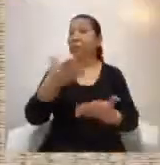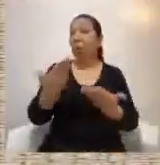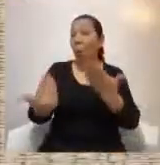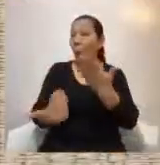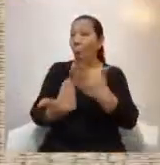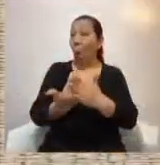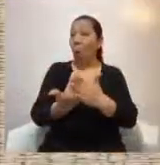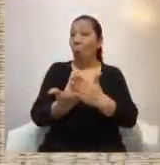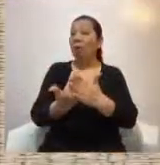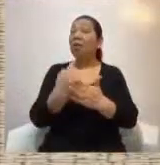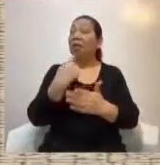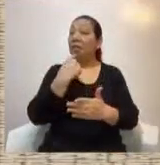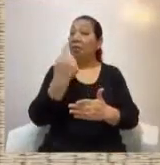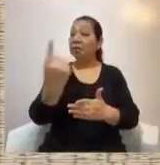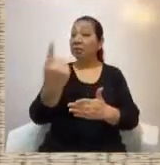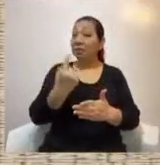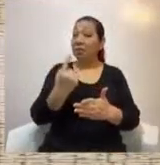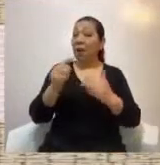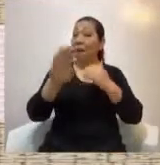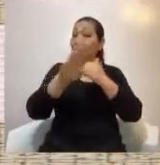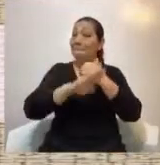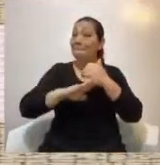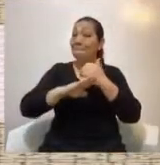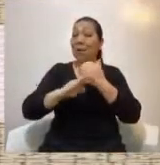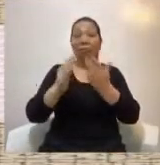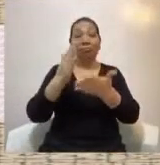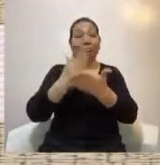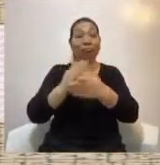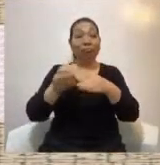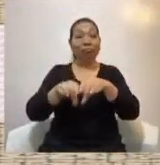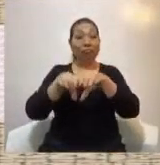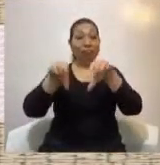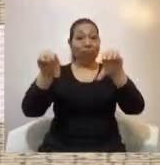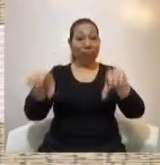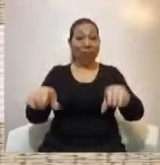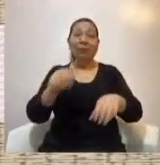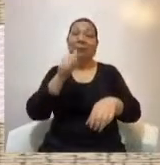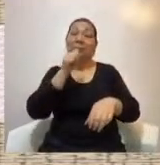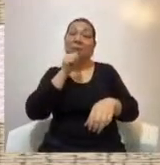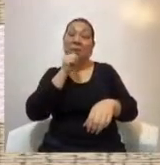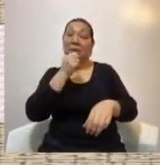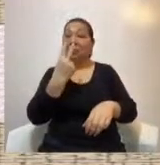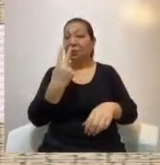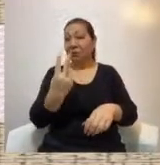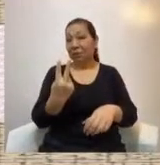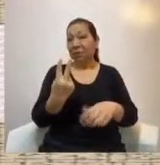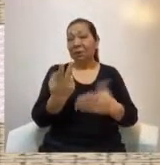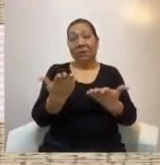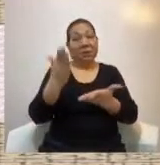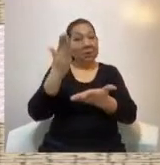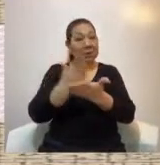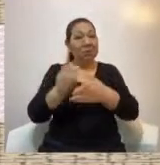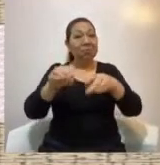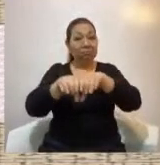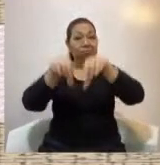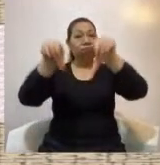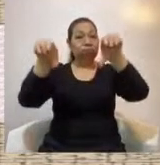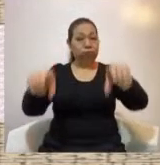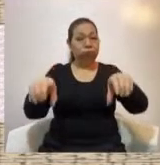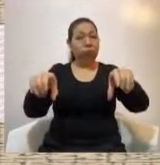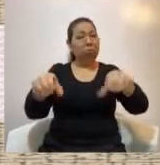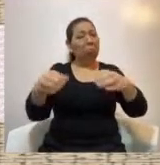Los estados modernos se erigieron sobre la base de la división público-privado, una división